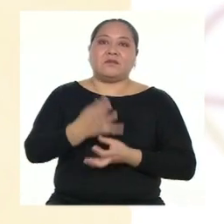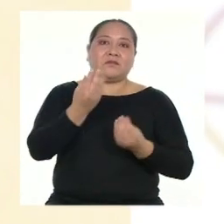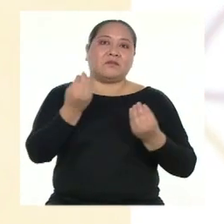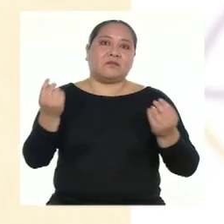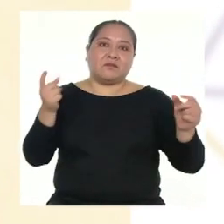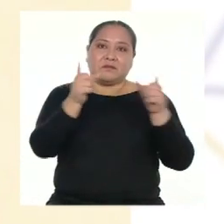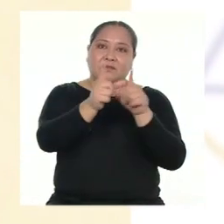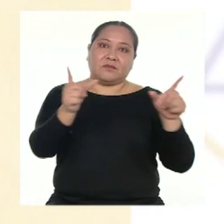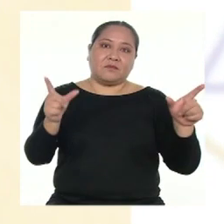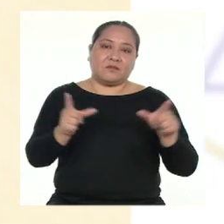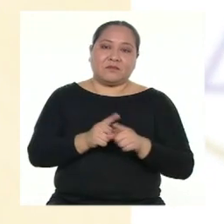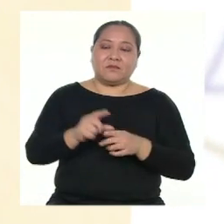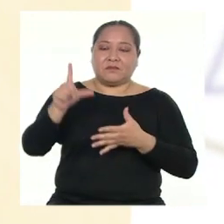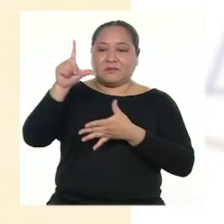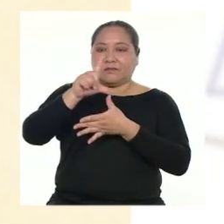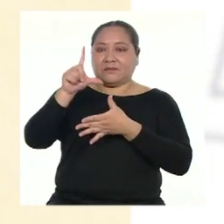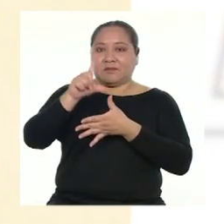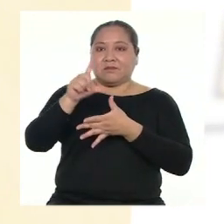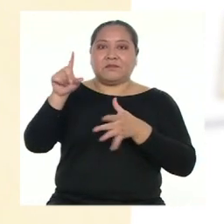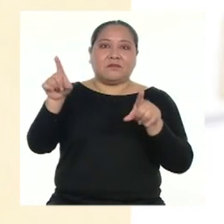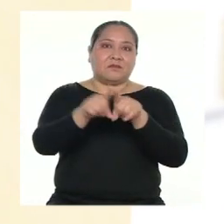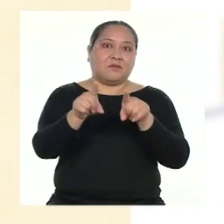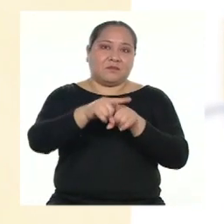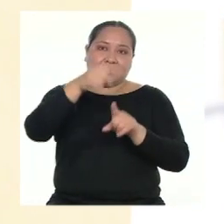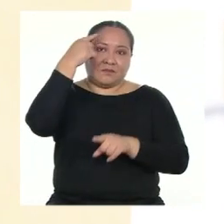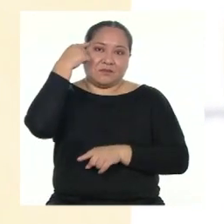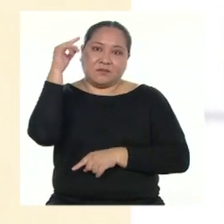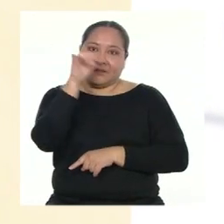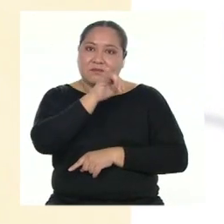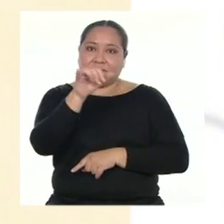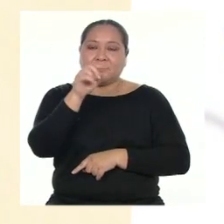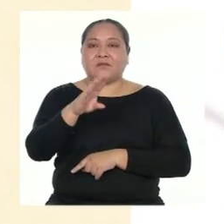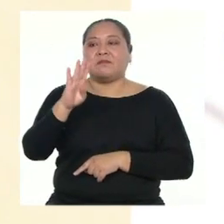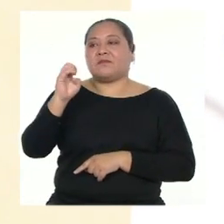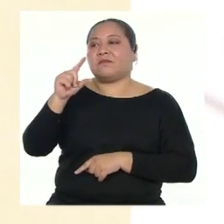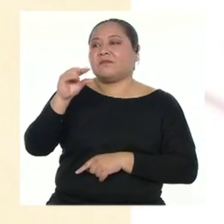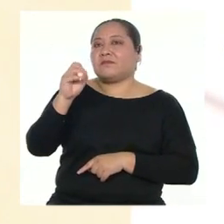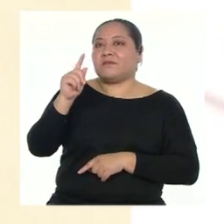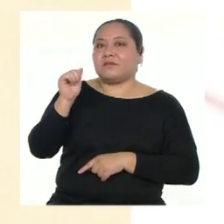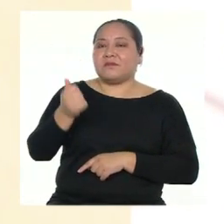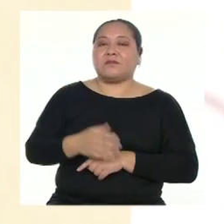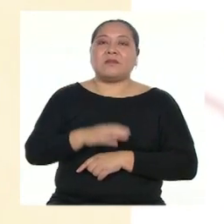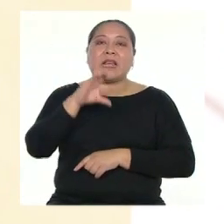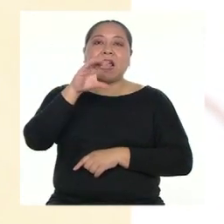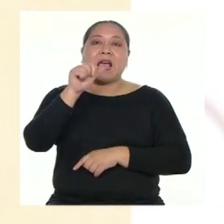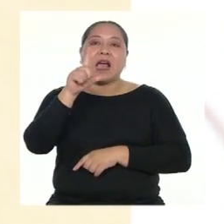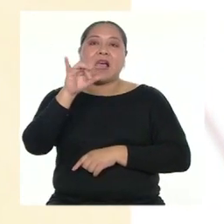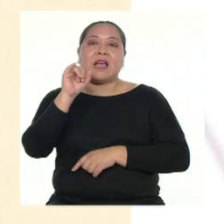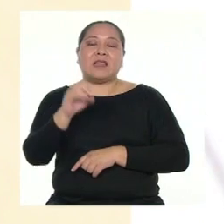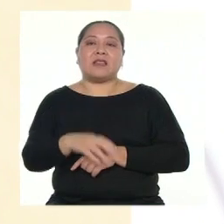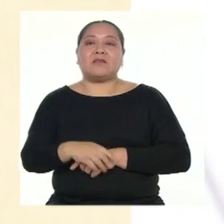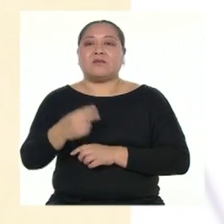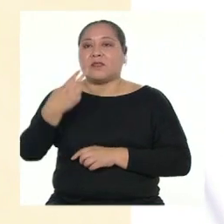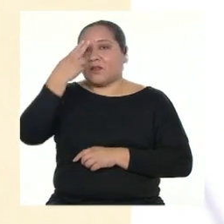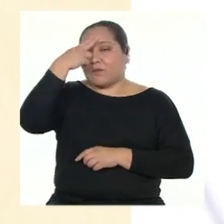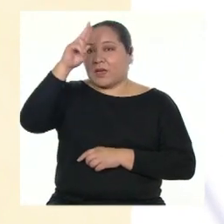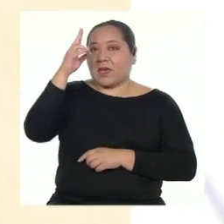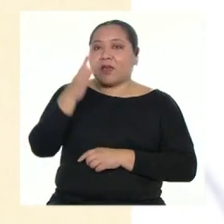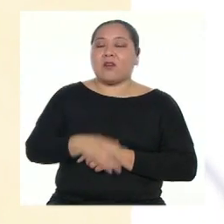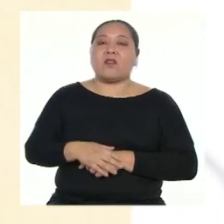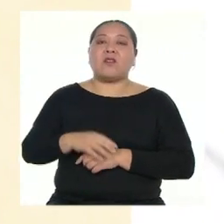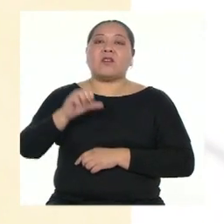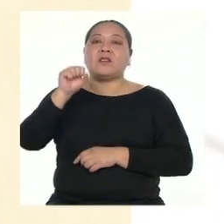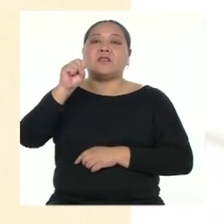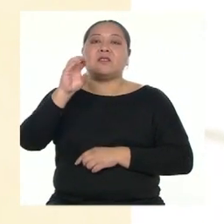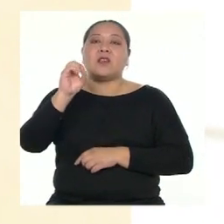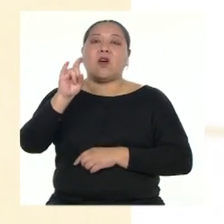otras ciudades de Latinoamérica piensan igual. Bogotá, Cali, la Ciudad de México, Sao